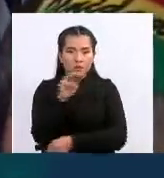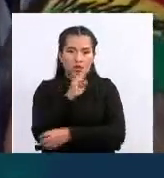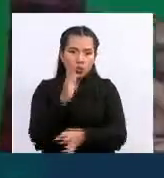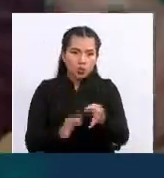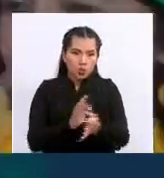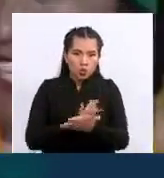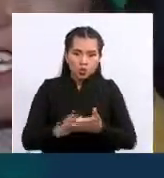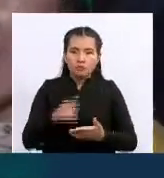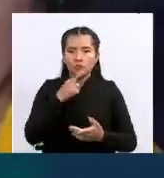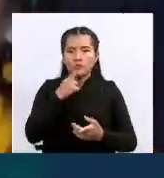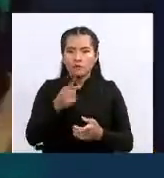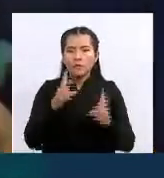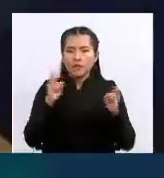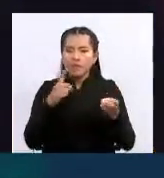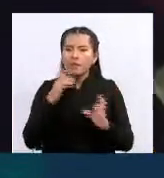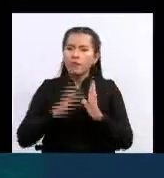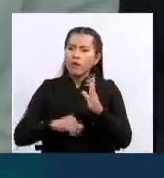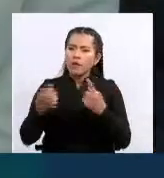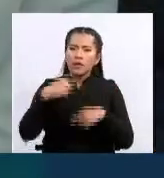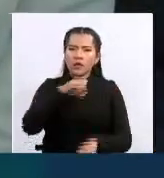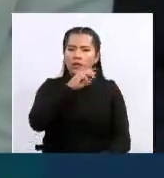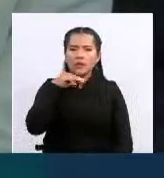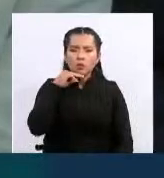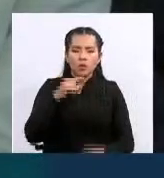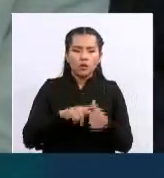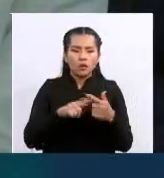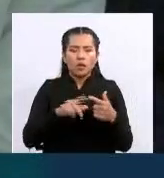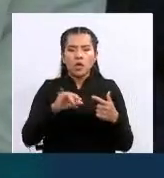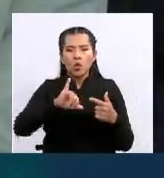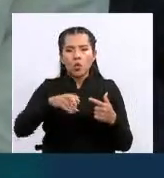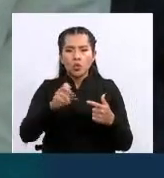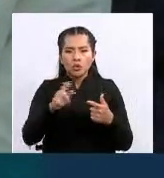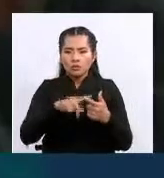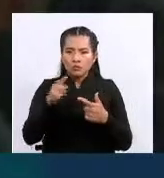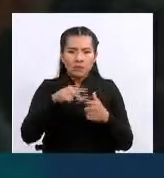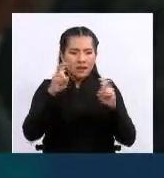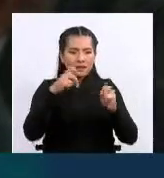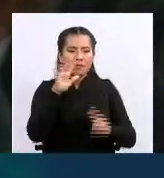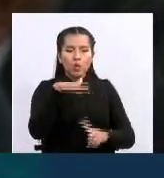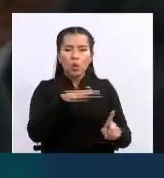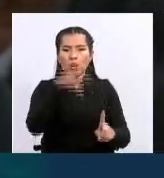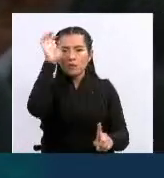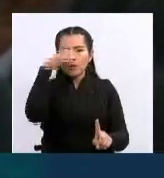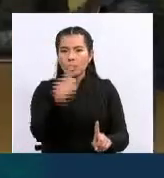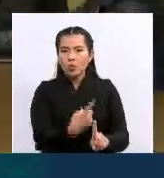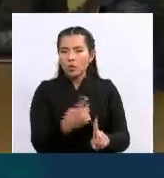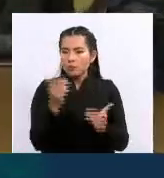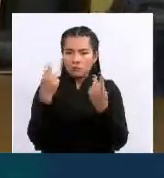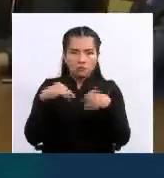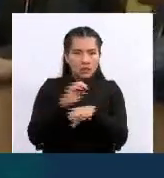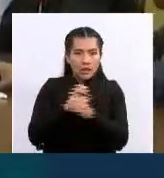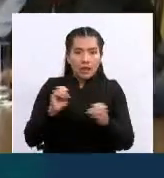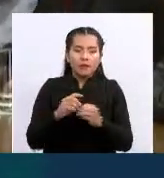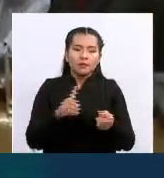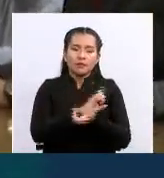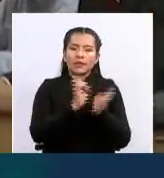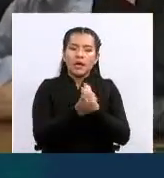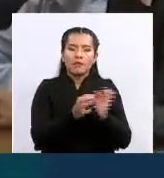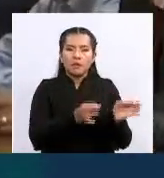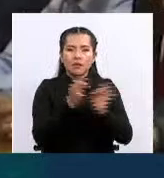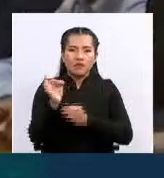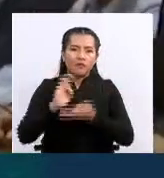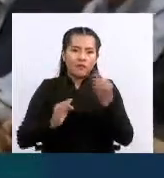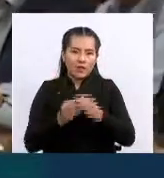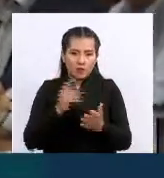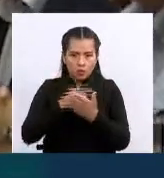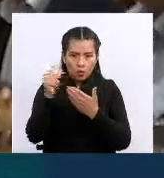manifestó que las ausencias de Samuel Doria Medina y Jerjes Justiniano dentro del caso Golpe de Estado 1 y una reprogramación por parte de la Fiscalía